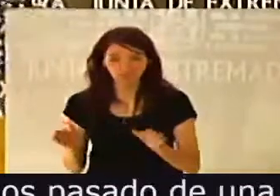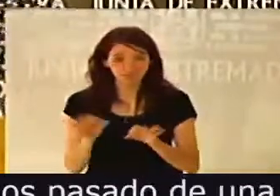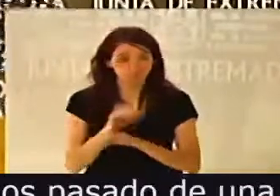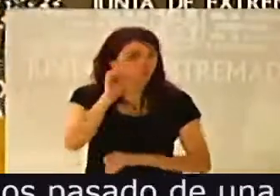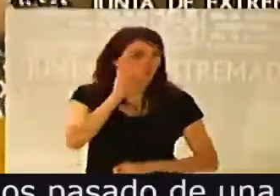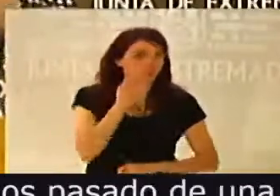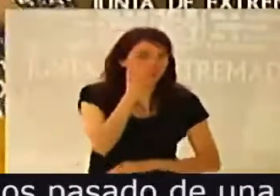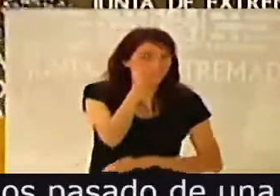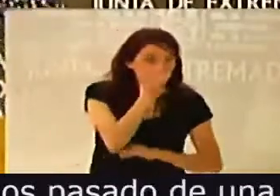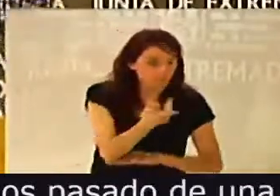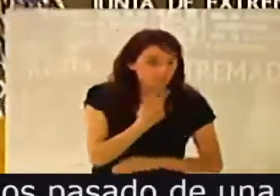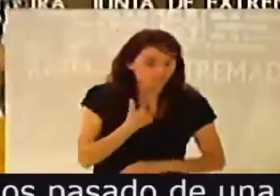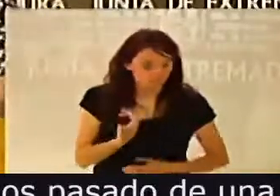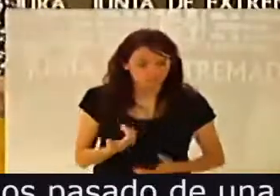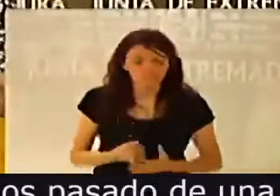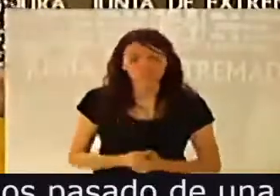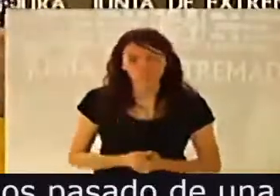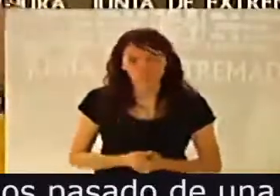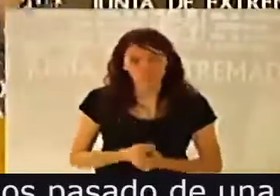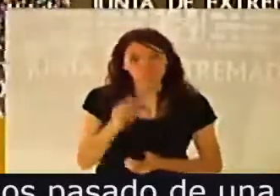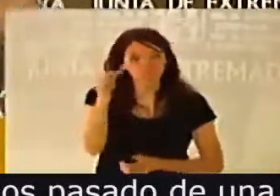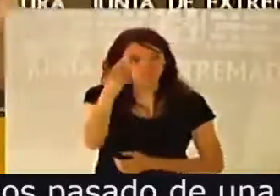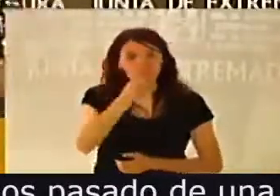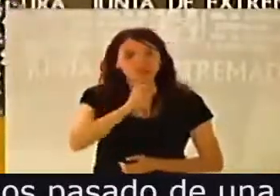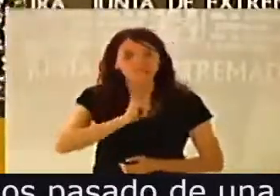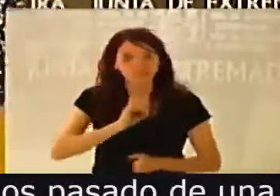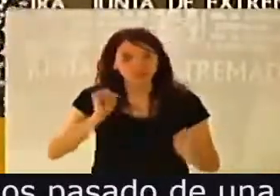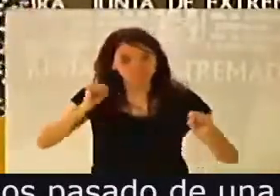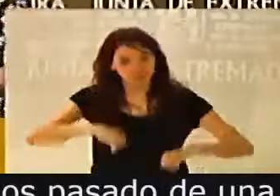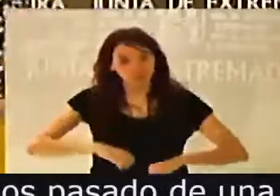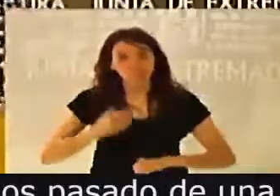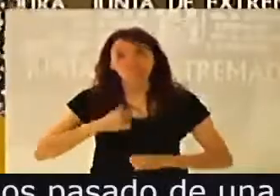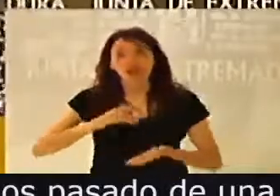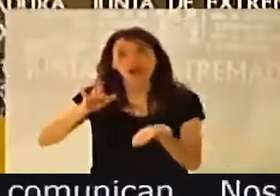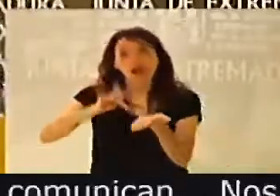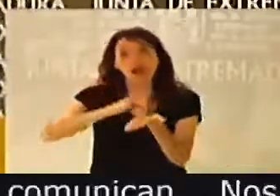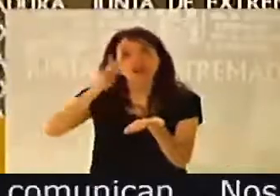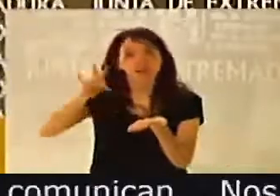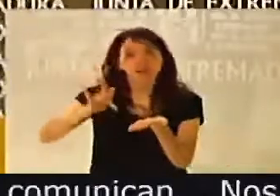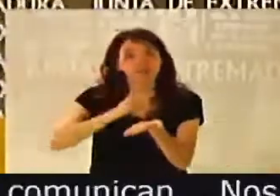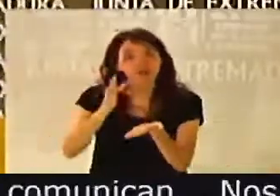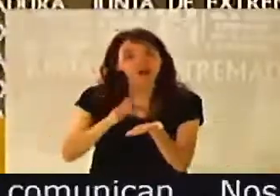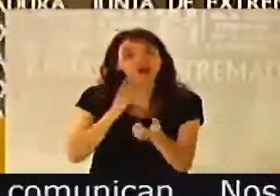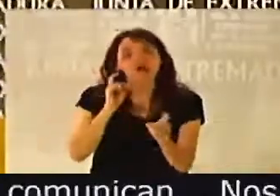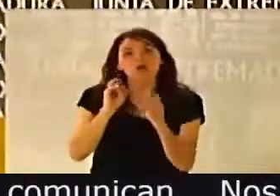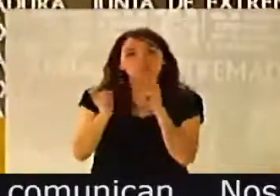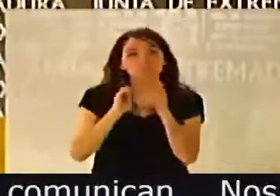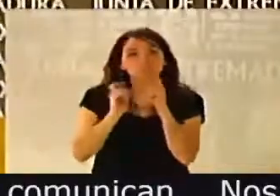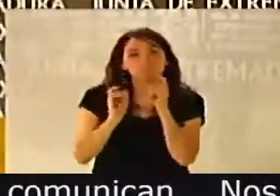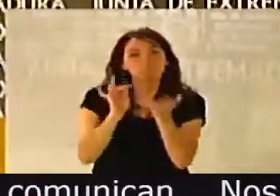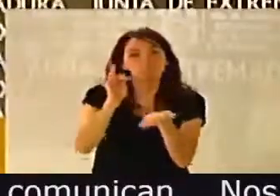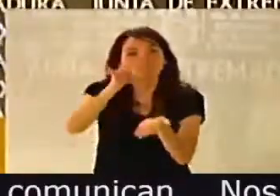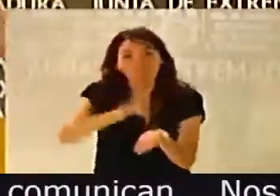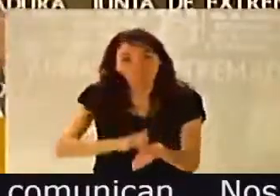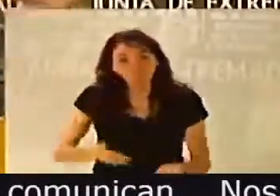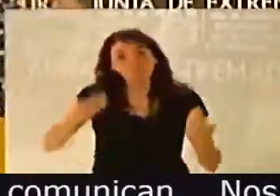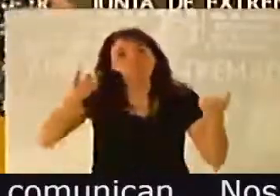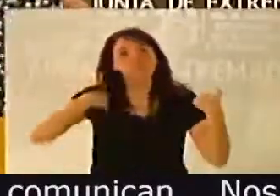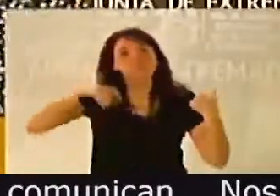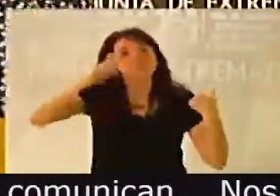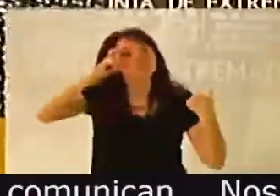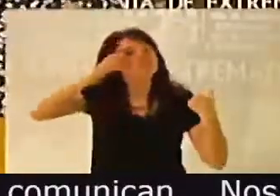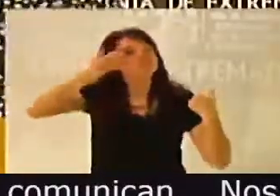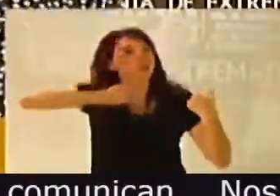viernes cuando nos lo comunican. Nos lo comunican el viernes, pero ya está en la agenda de la Junta la rueda de prensa que dará el vicepresidente segundo el sábado. ¿Para